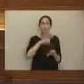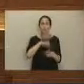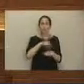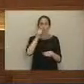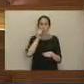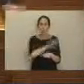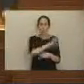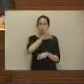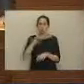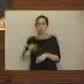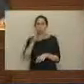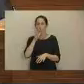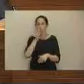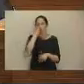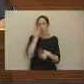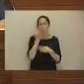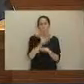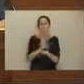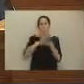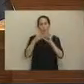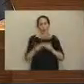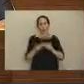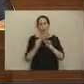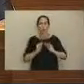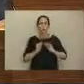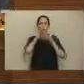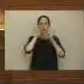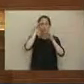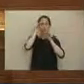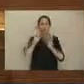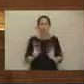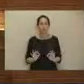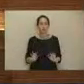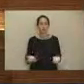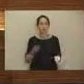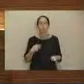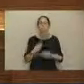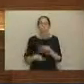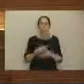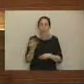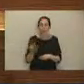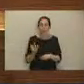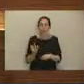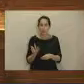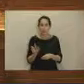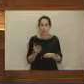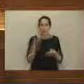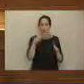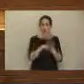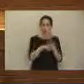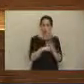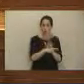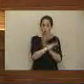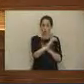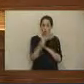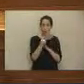voluntariedad, motivación o un perfil ajustado al tipo de atención. Por lo tanto, lo que van a hacer, vuelvo a decir, es deshacer una serie de recursos que